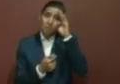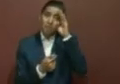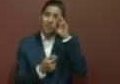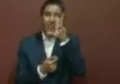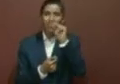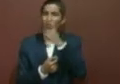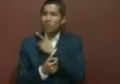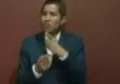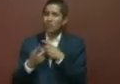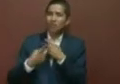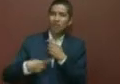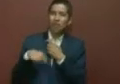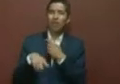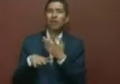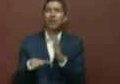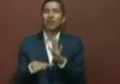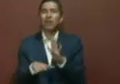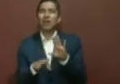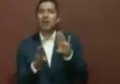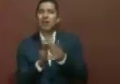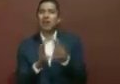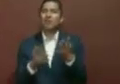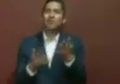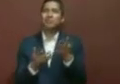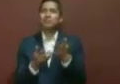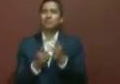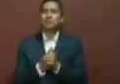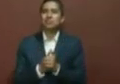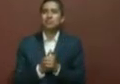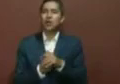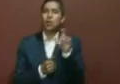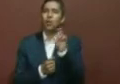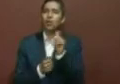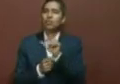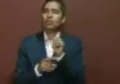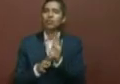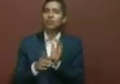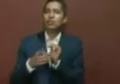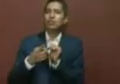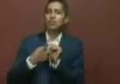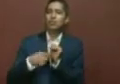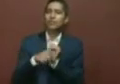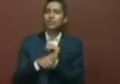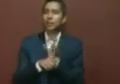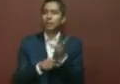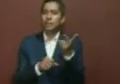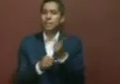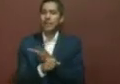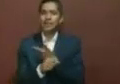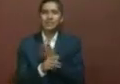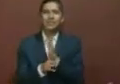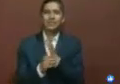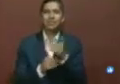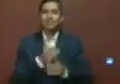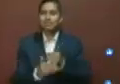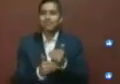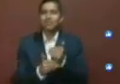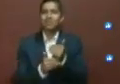debemos de trasladar, ¿cómo se llama? Cuando pasas una cosa que sucede en un lado en automático a